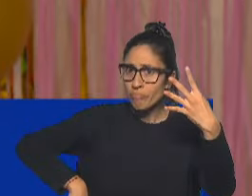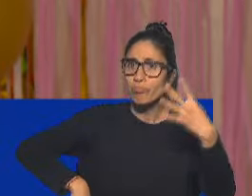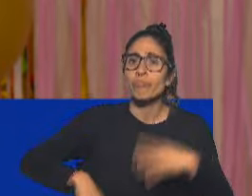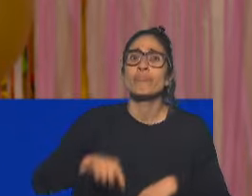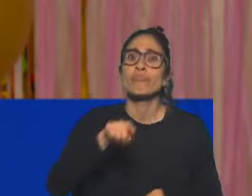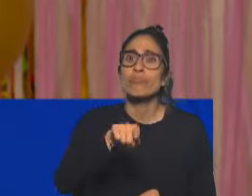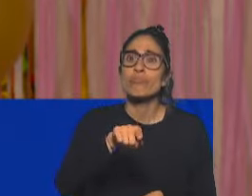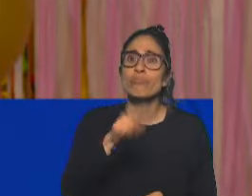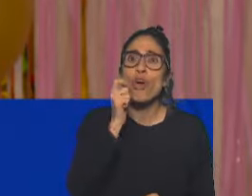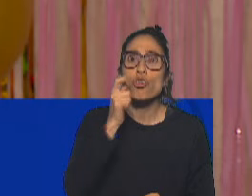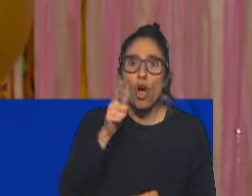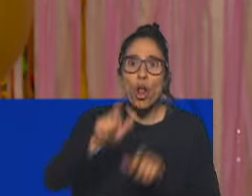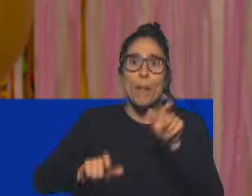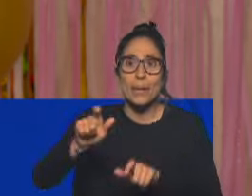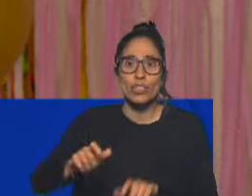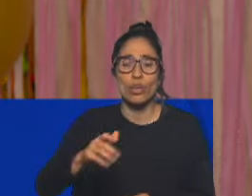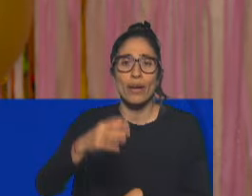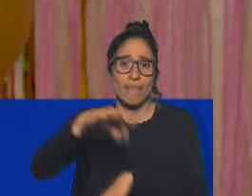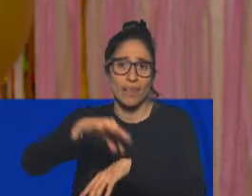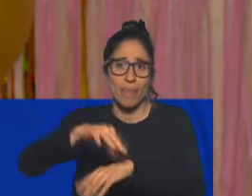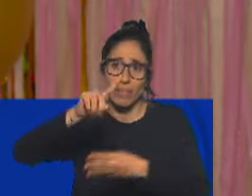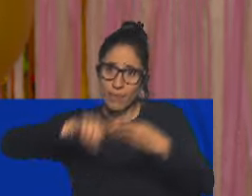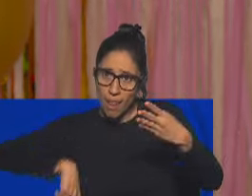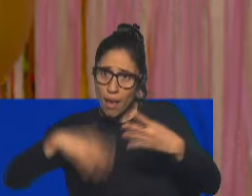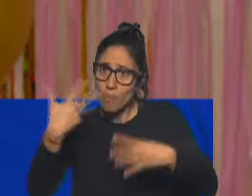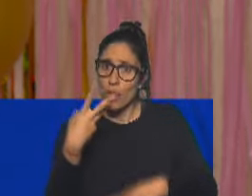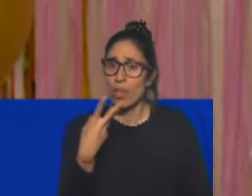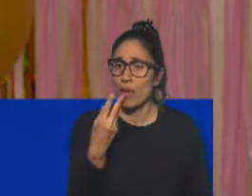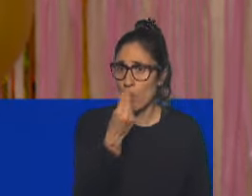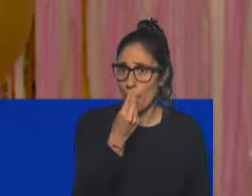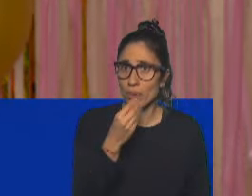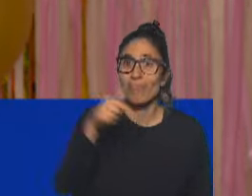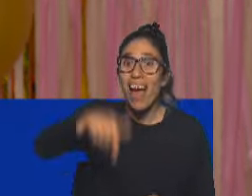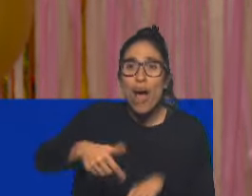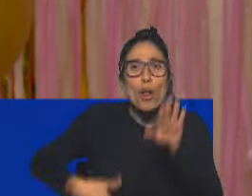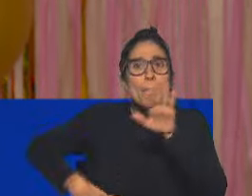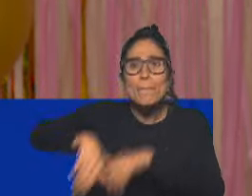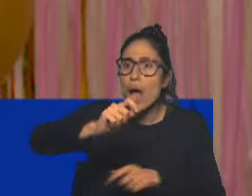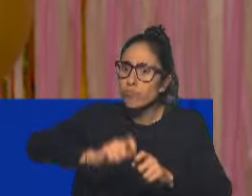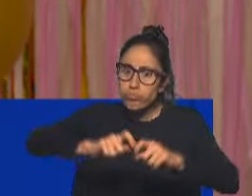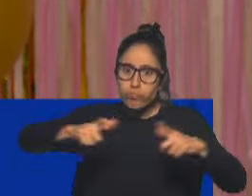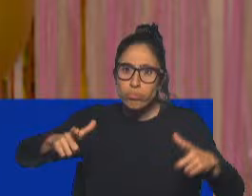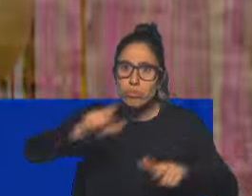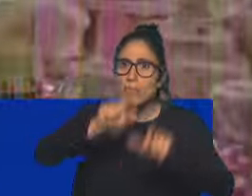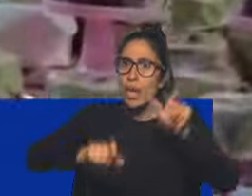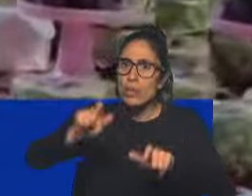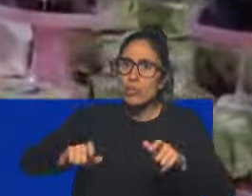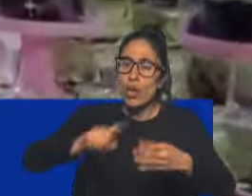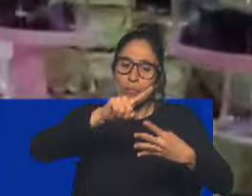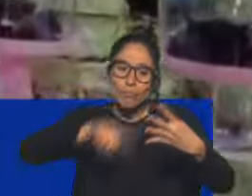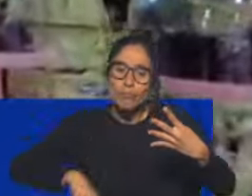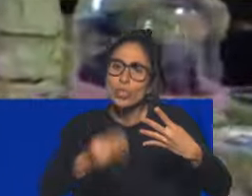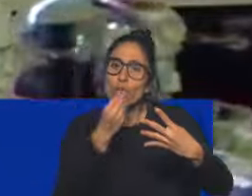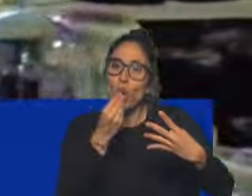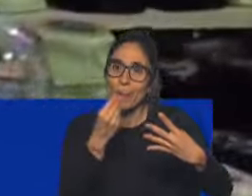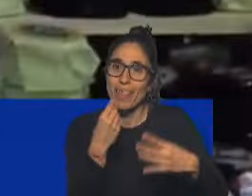mayor cantidad de gente que come sin gluten porque está comprobado que está como mejor, o sea, le